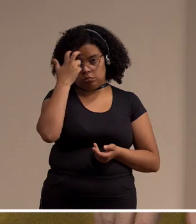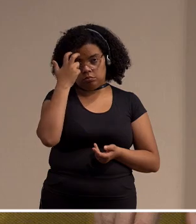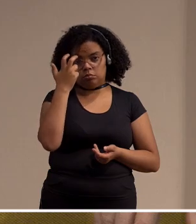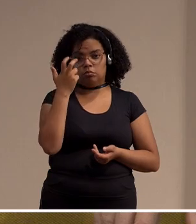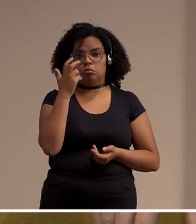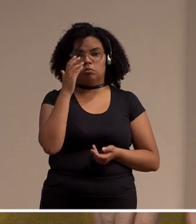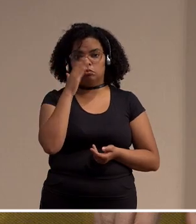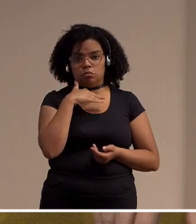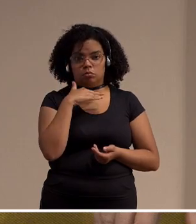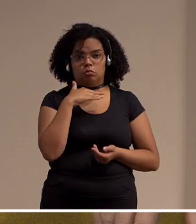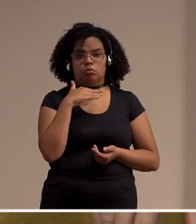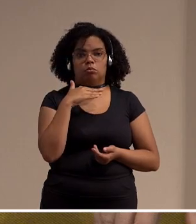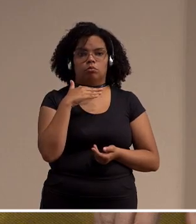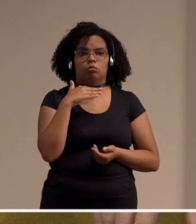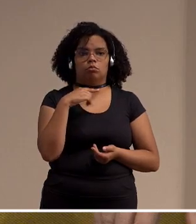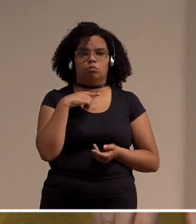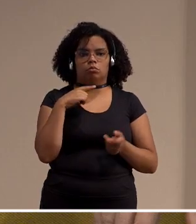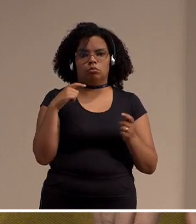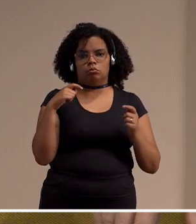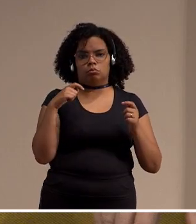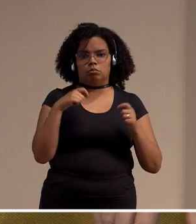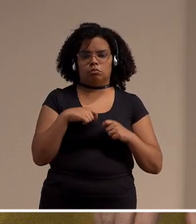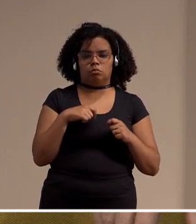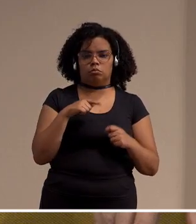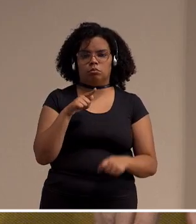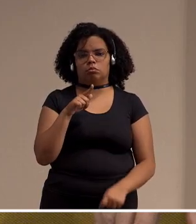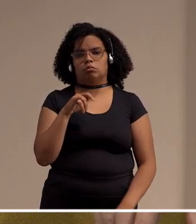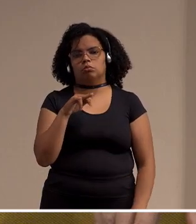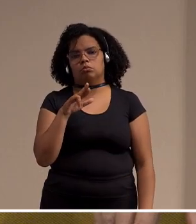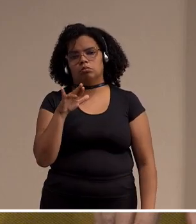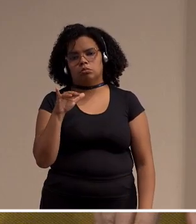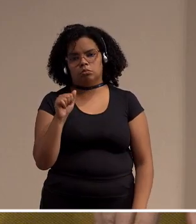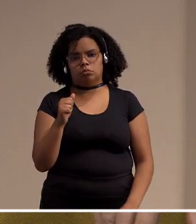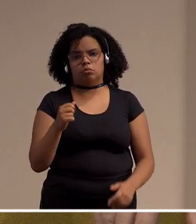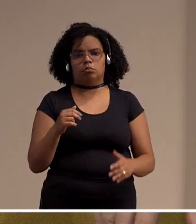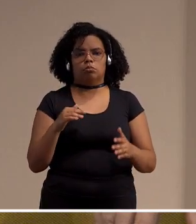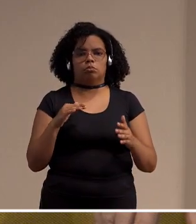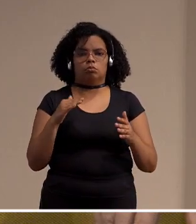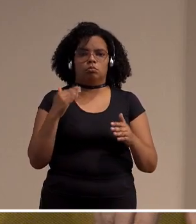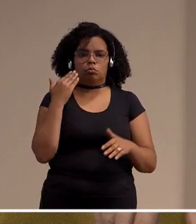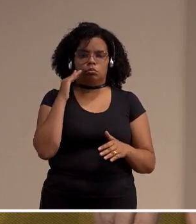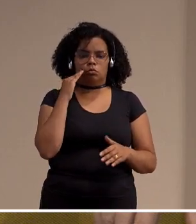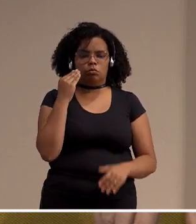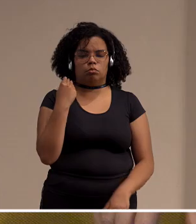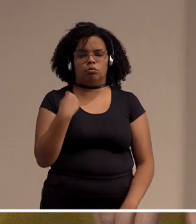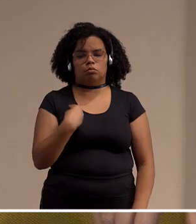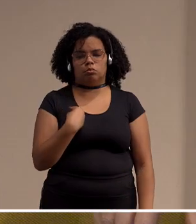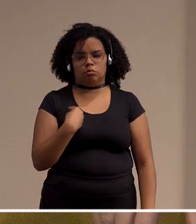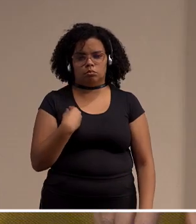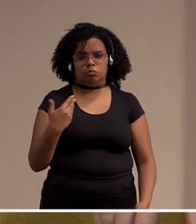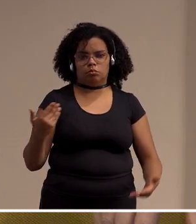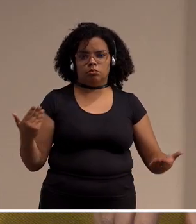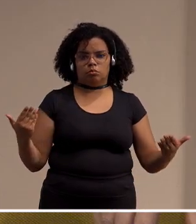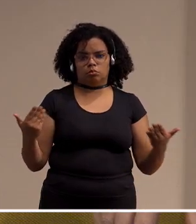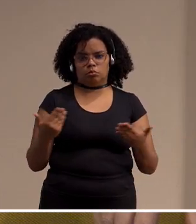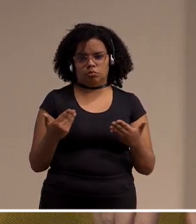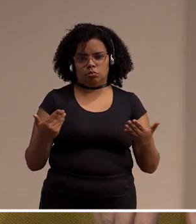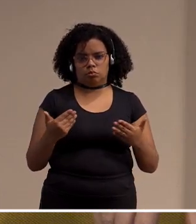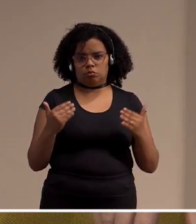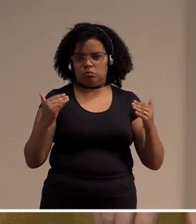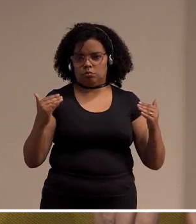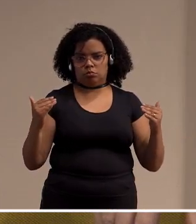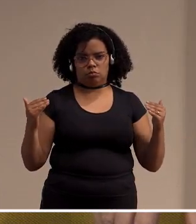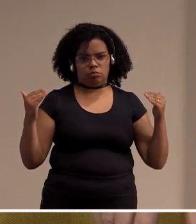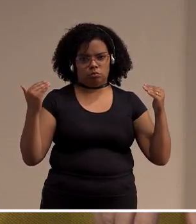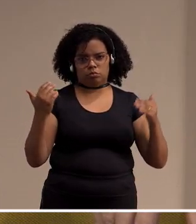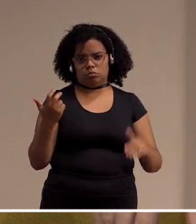capacidad de crear una gíria para interpretar no presente, con un alto nivel de creatividad, con este tipo de cosas que